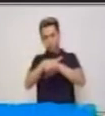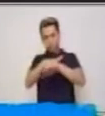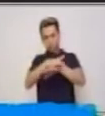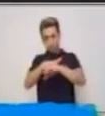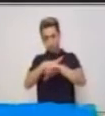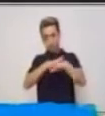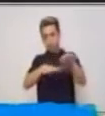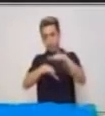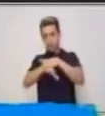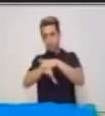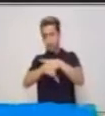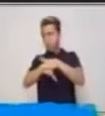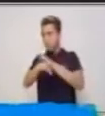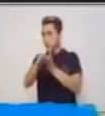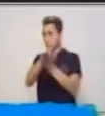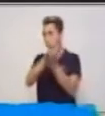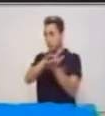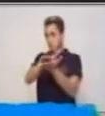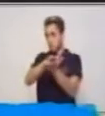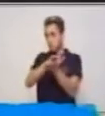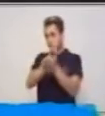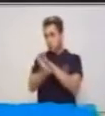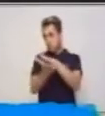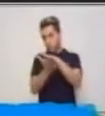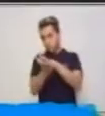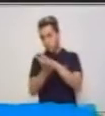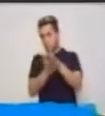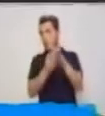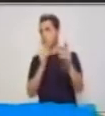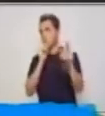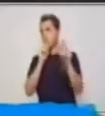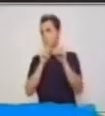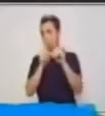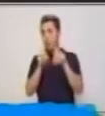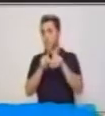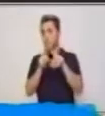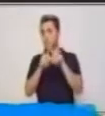palmas y entre las uñas.